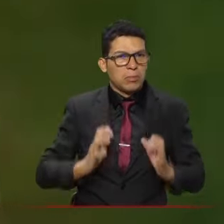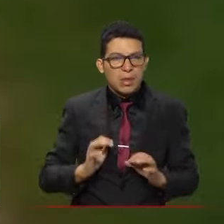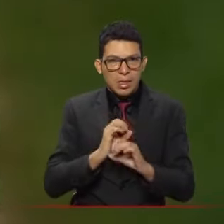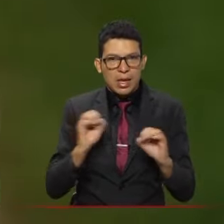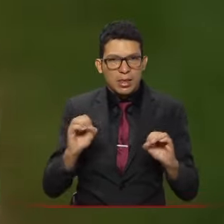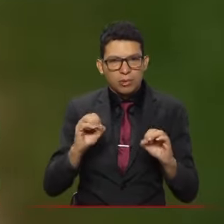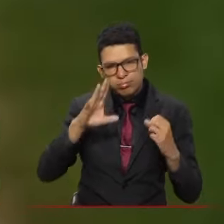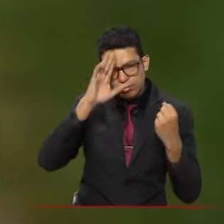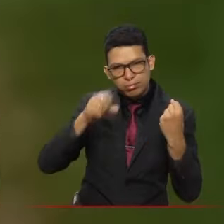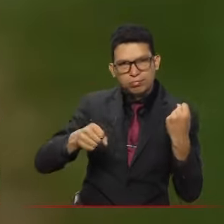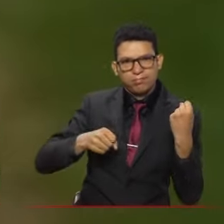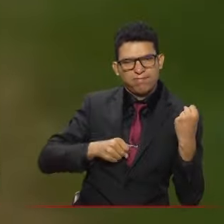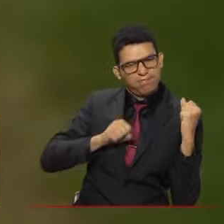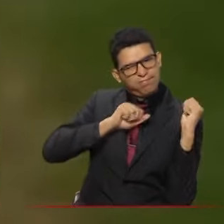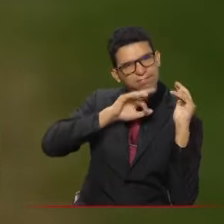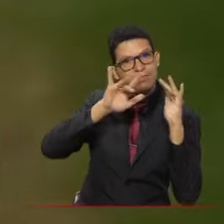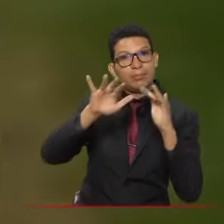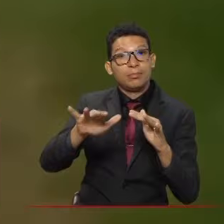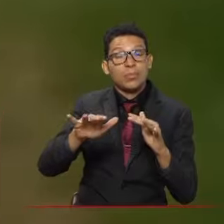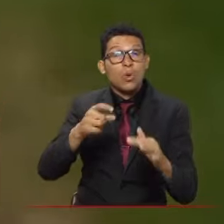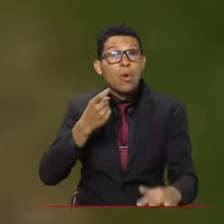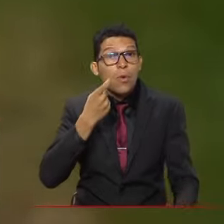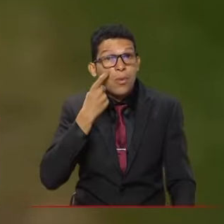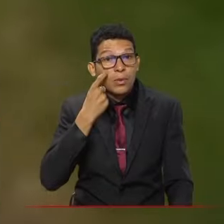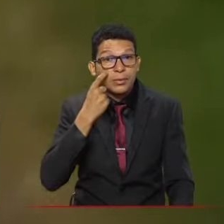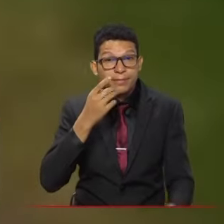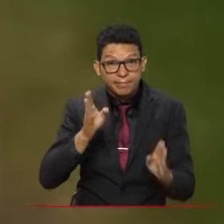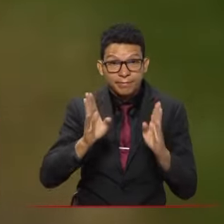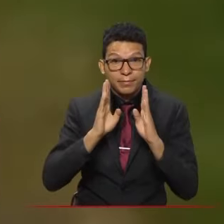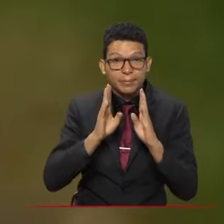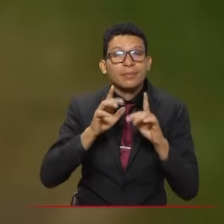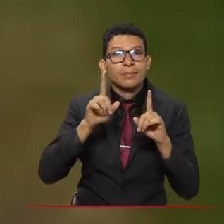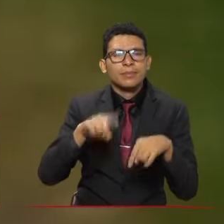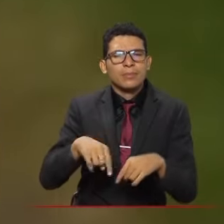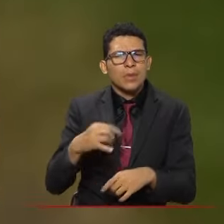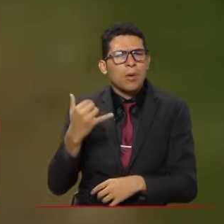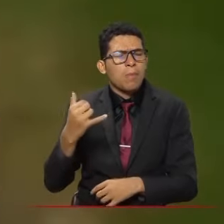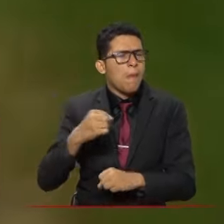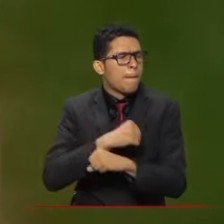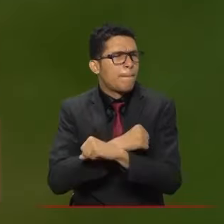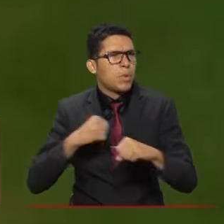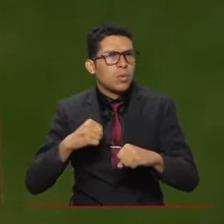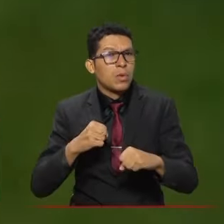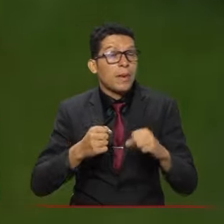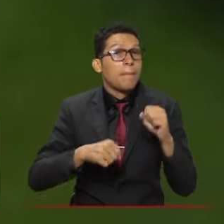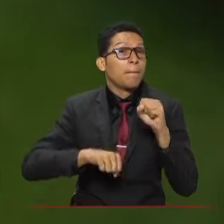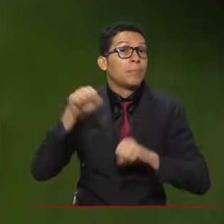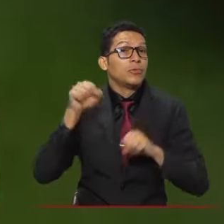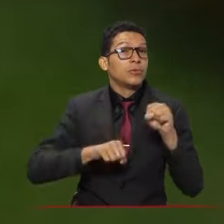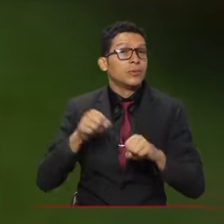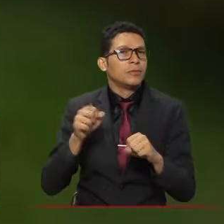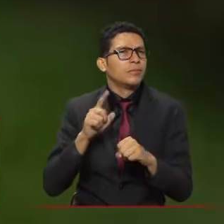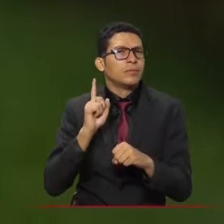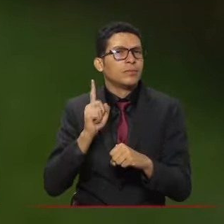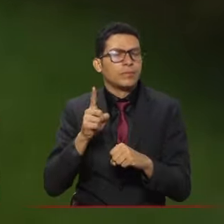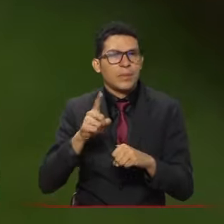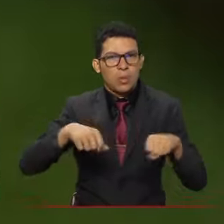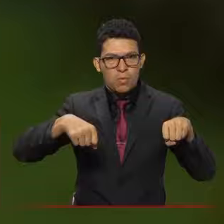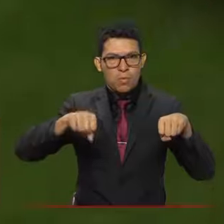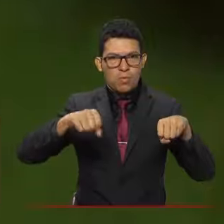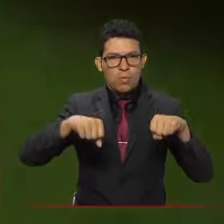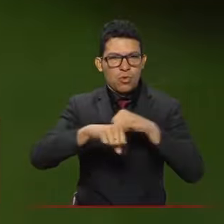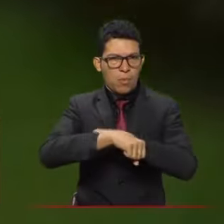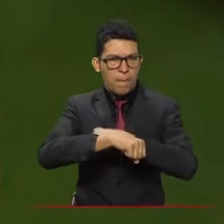se despliegan en el sector. Y mucha atención porque también hay reportes de una detonación por la posible instalación de una moto cargada